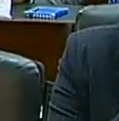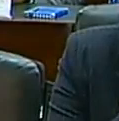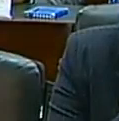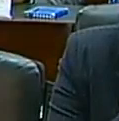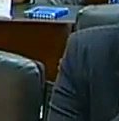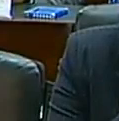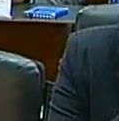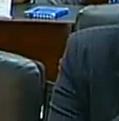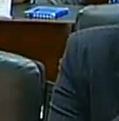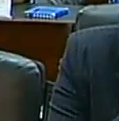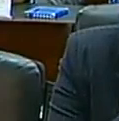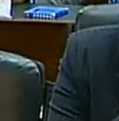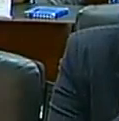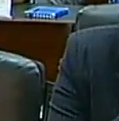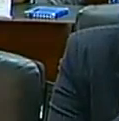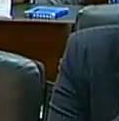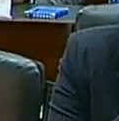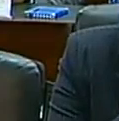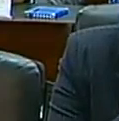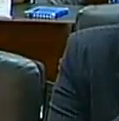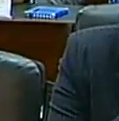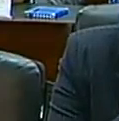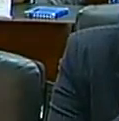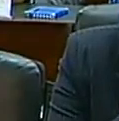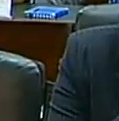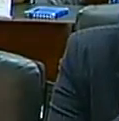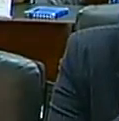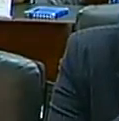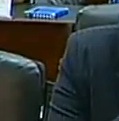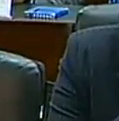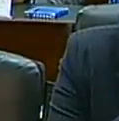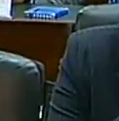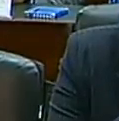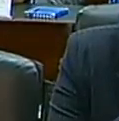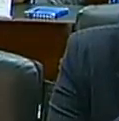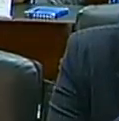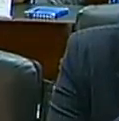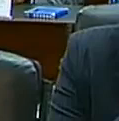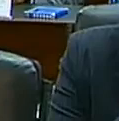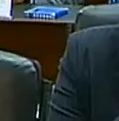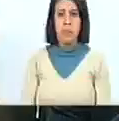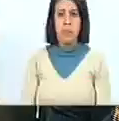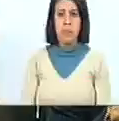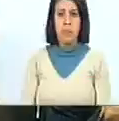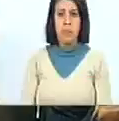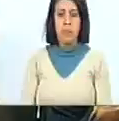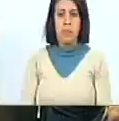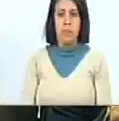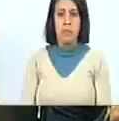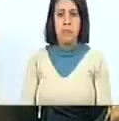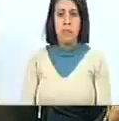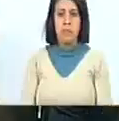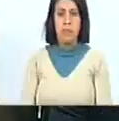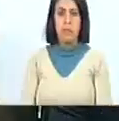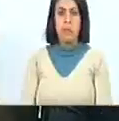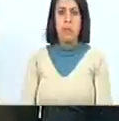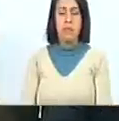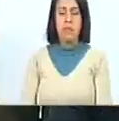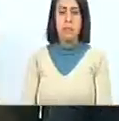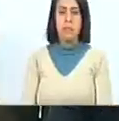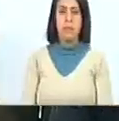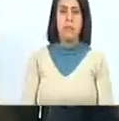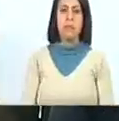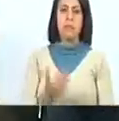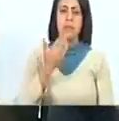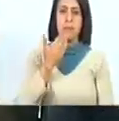muy conmovido por esta situación, que fue uno de los mejores gobernadores que ha tenido este país. Y para ello